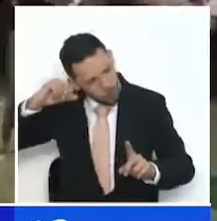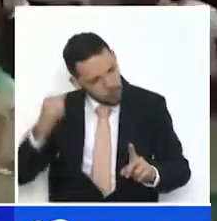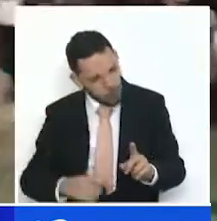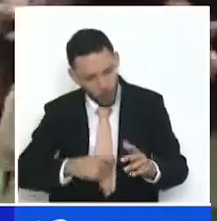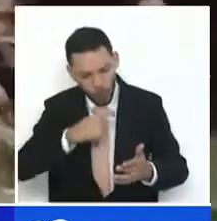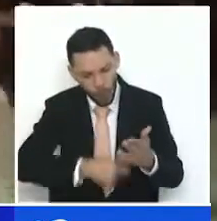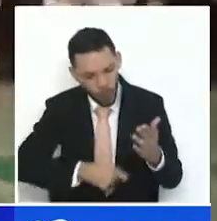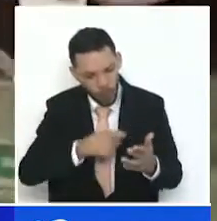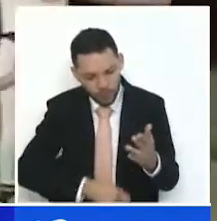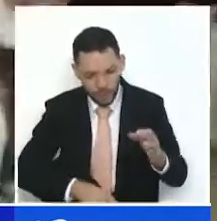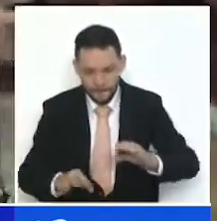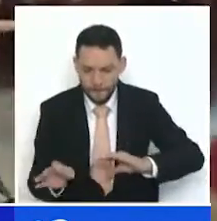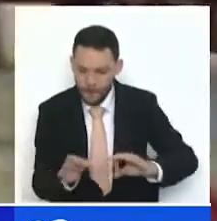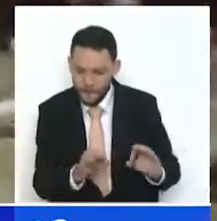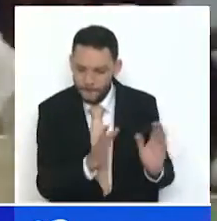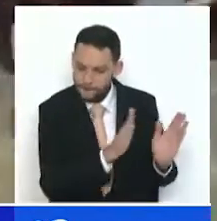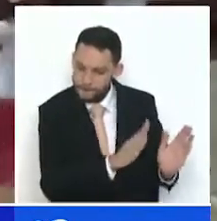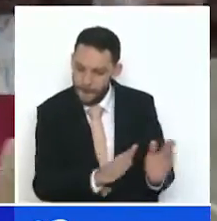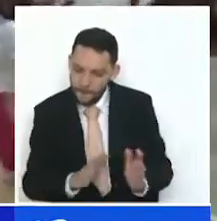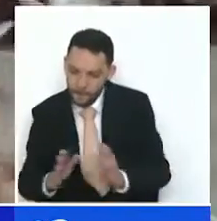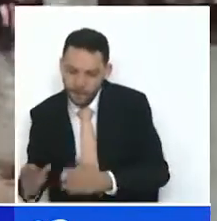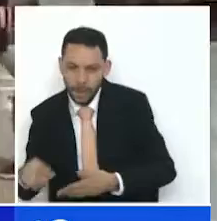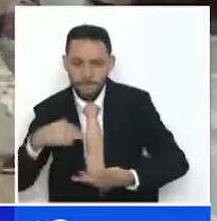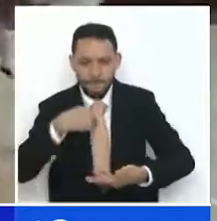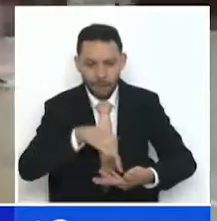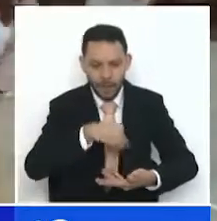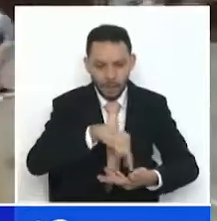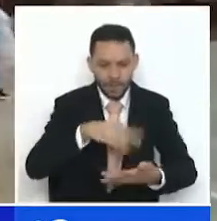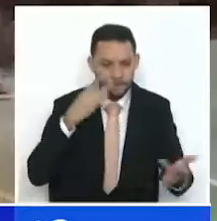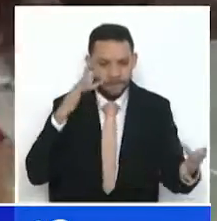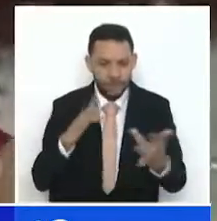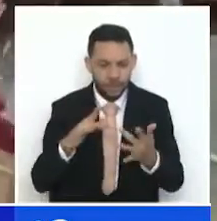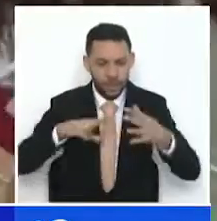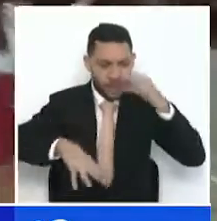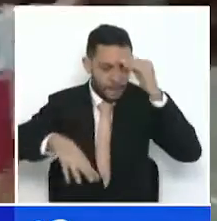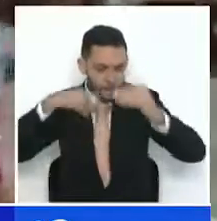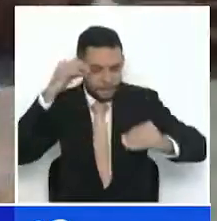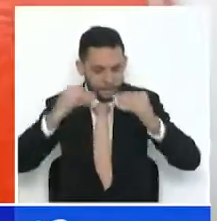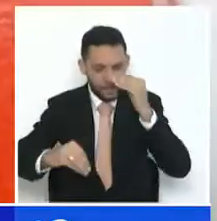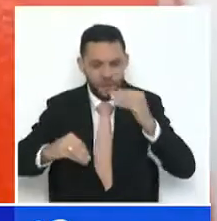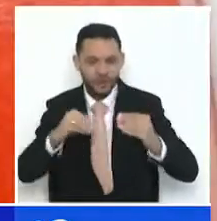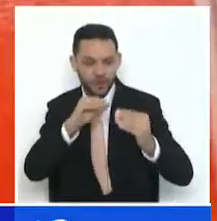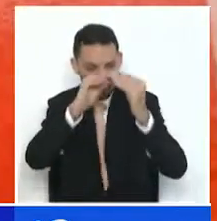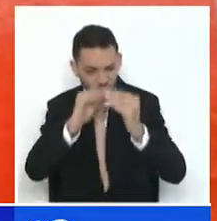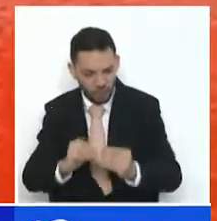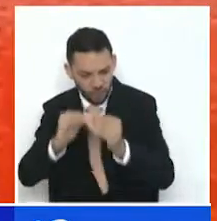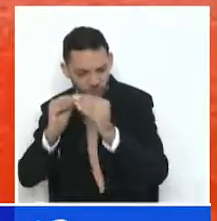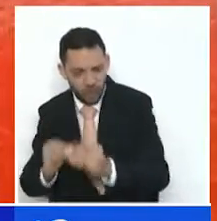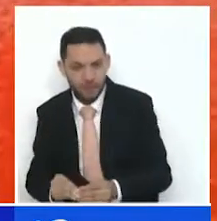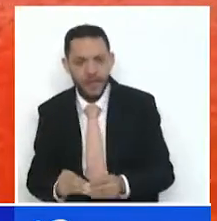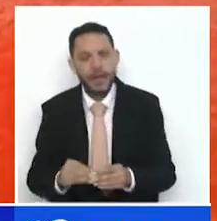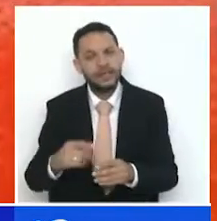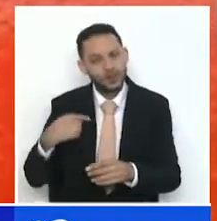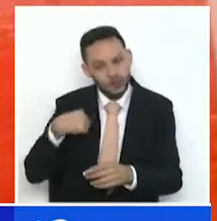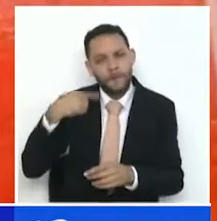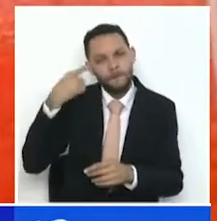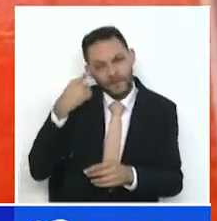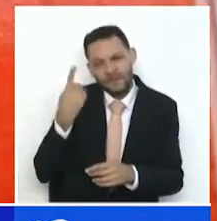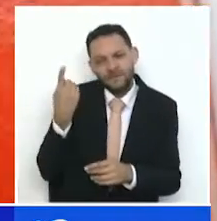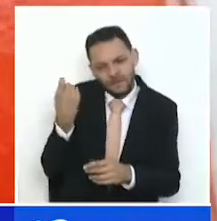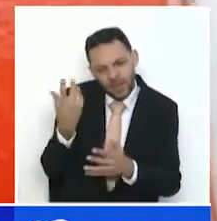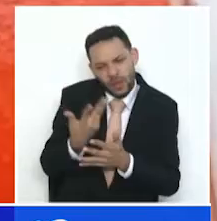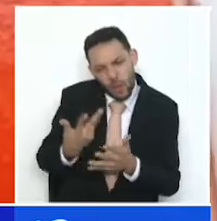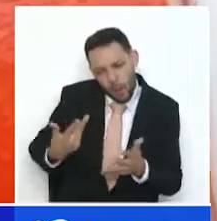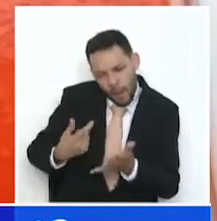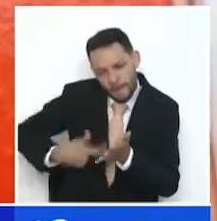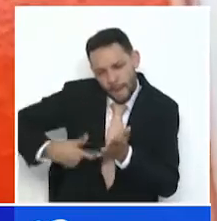organizando pistas musicales. La verdad pienso que nos faltó un poco más porque el nivel